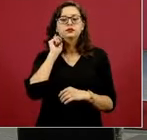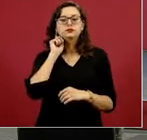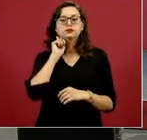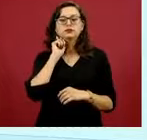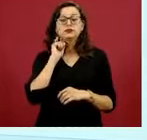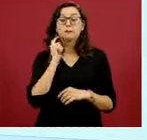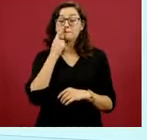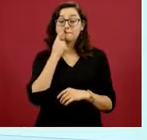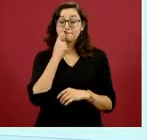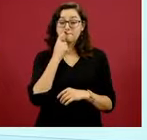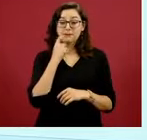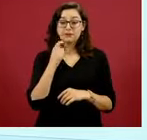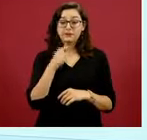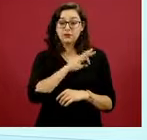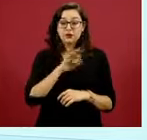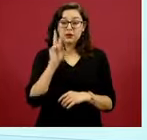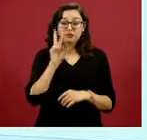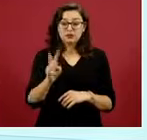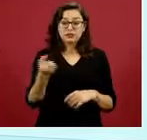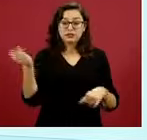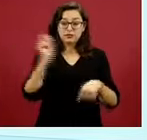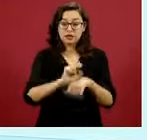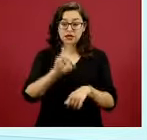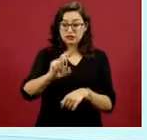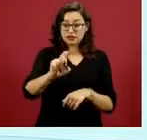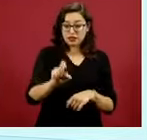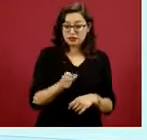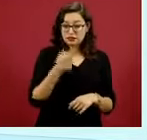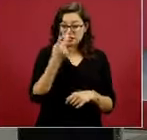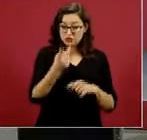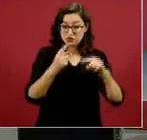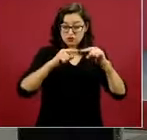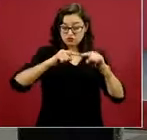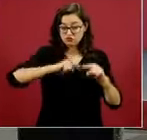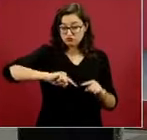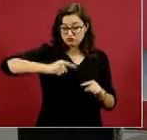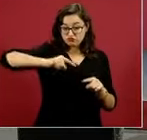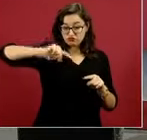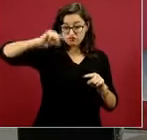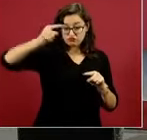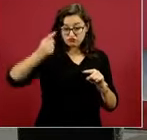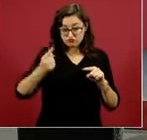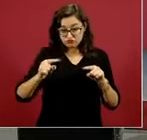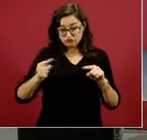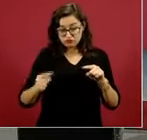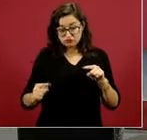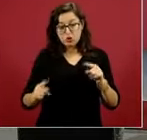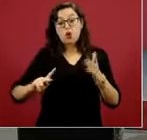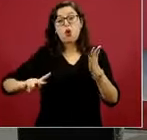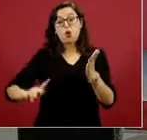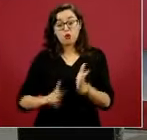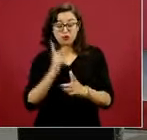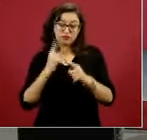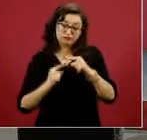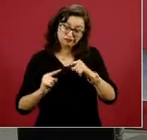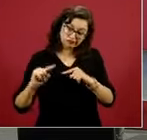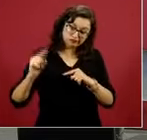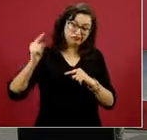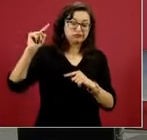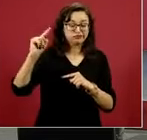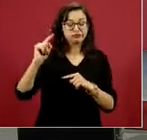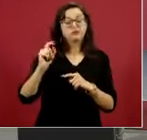la semana 32, vemos que en las últimas semanas también ha tenido este ascenso en los casos estimados, por lo tanto también está dentro de